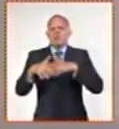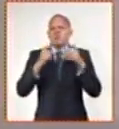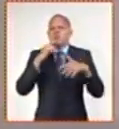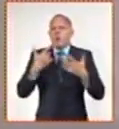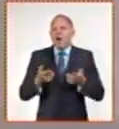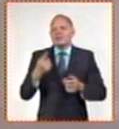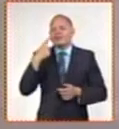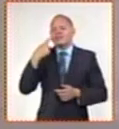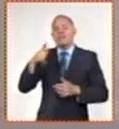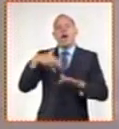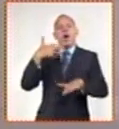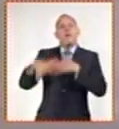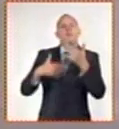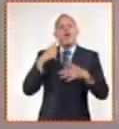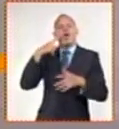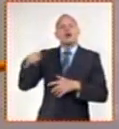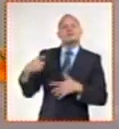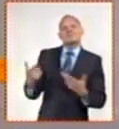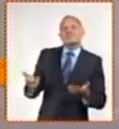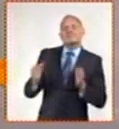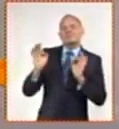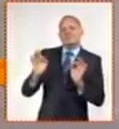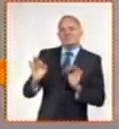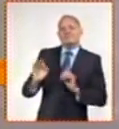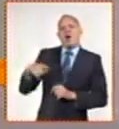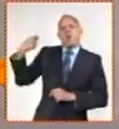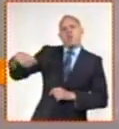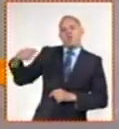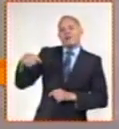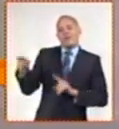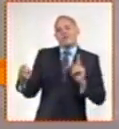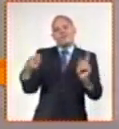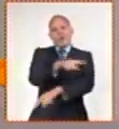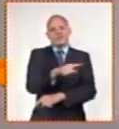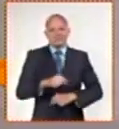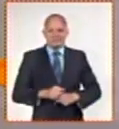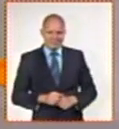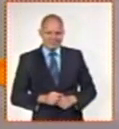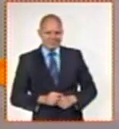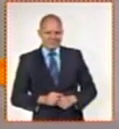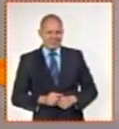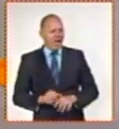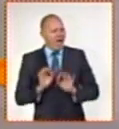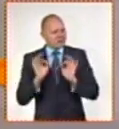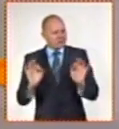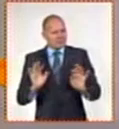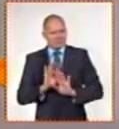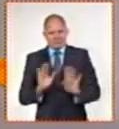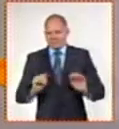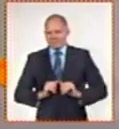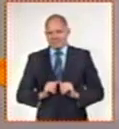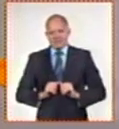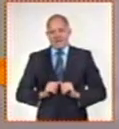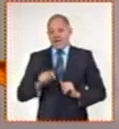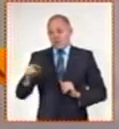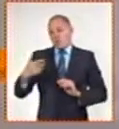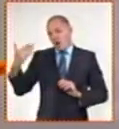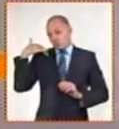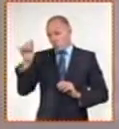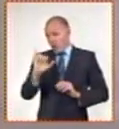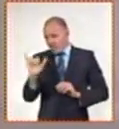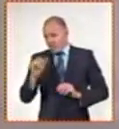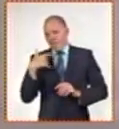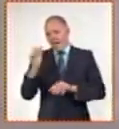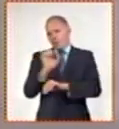la uh-huh, traducción, para lo cual es necesario, obviamente, armar, esto forma parte